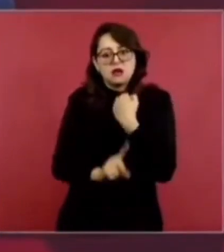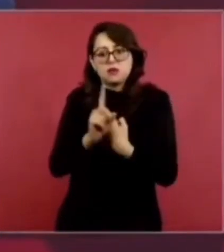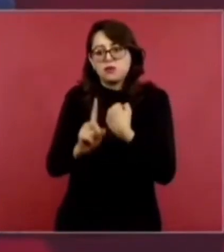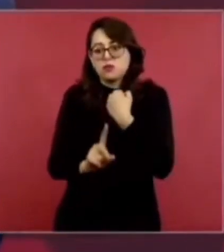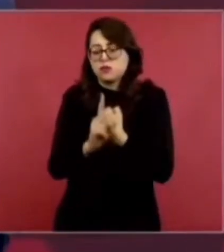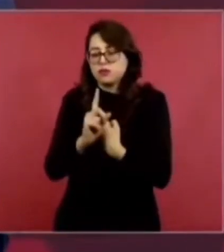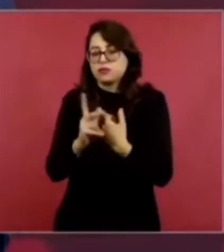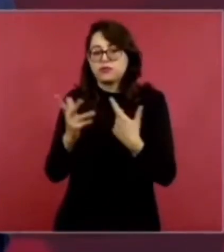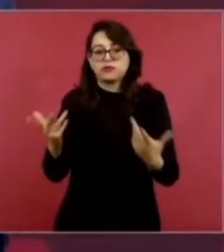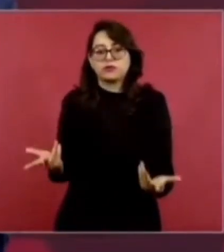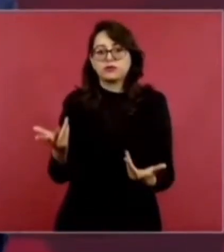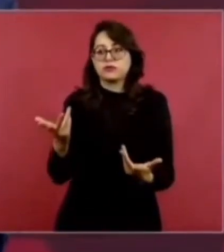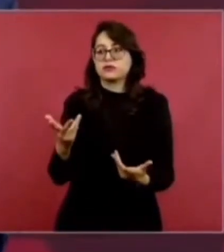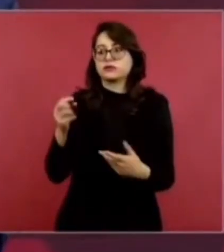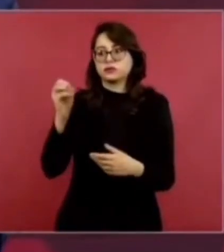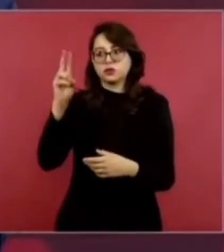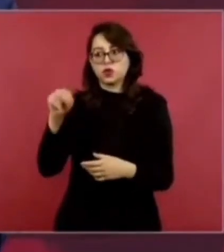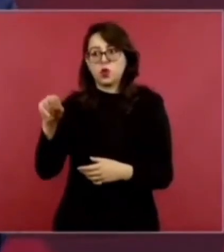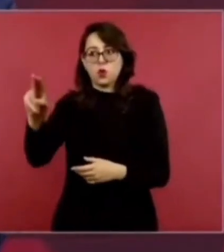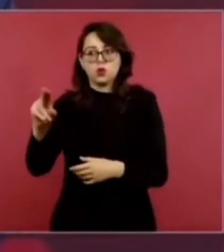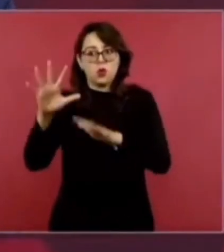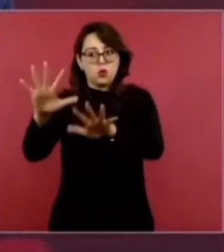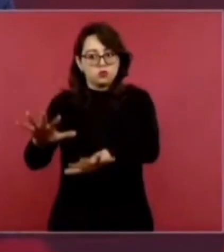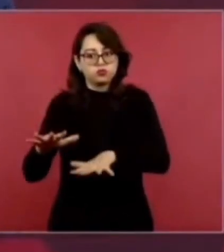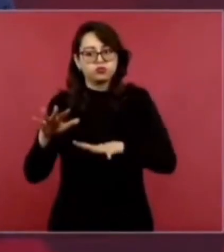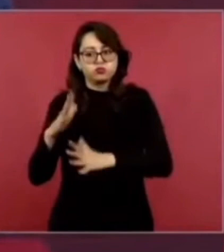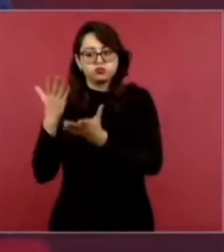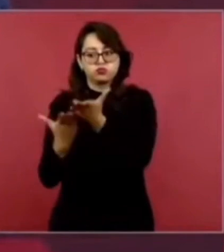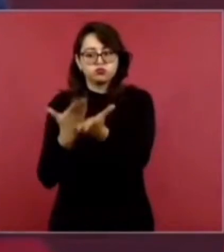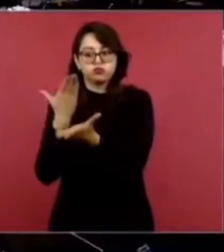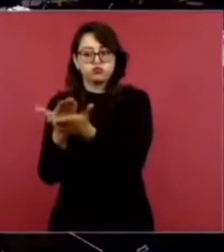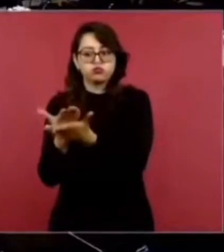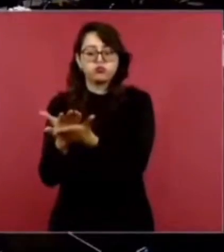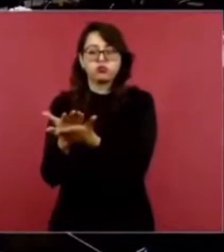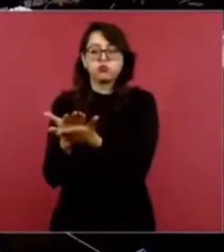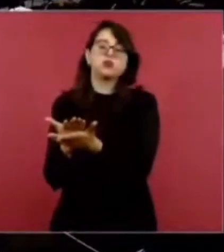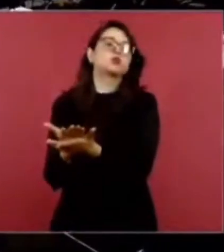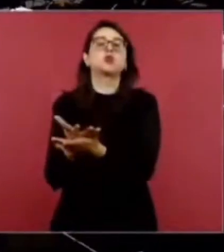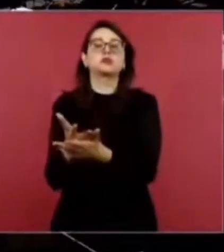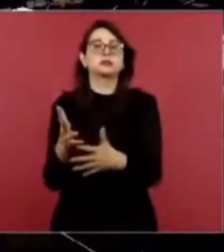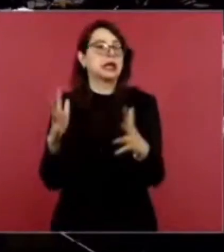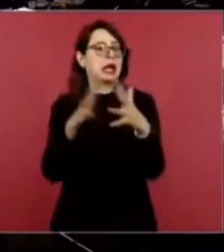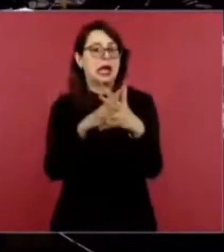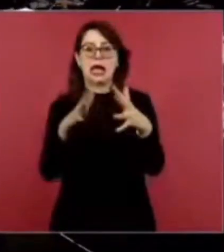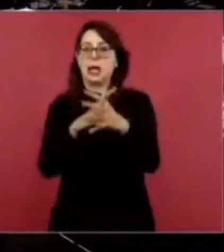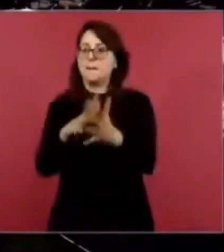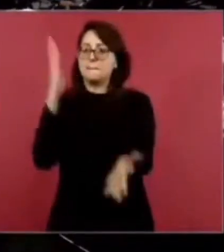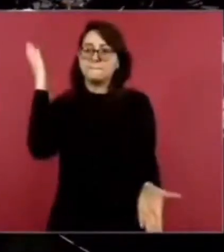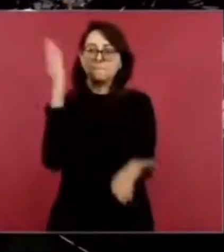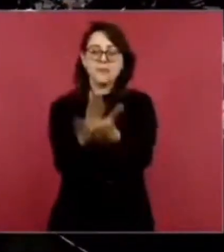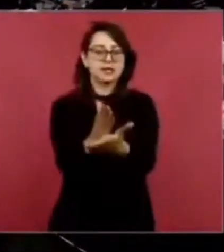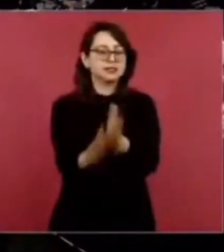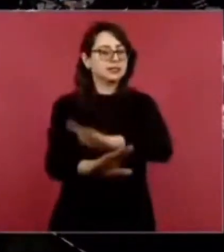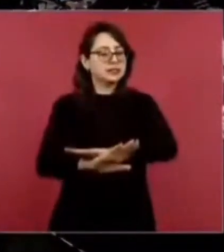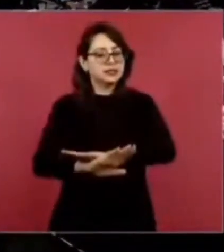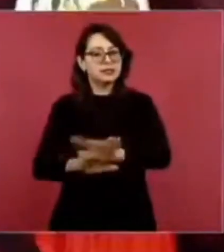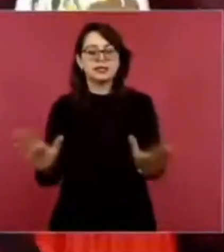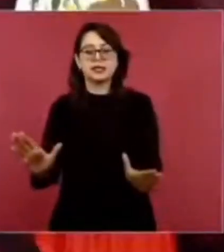el fuego que está quitándole la vida a seres humanos,